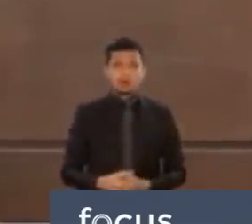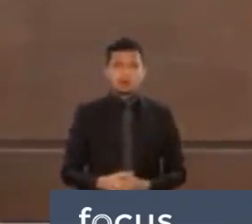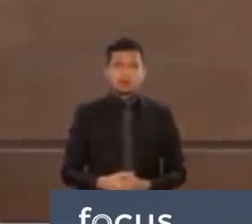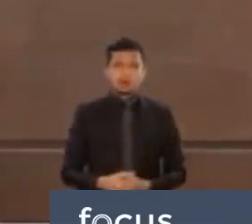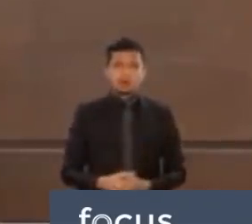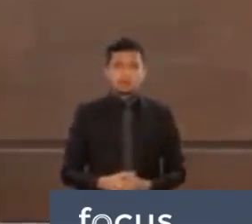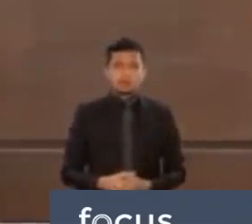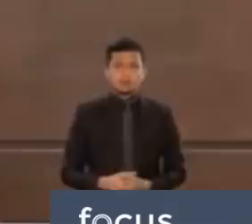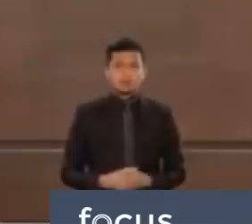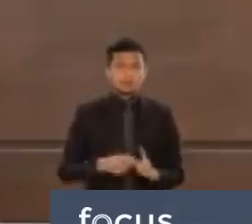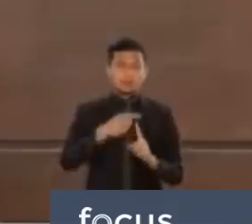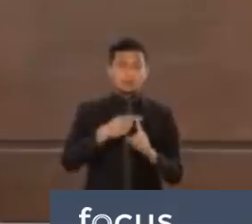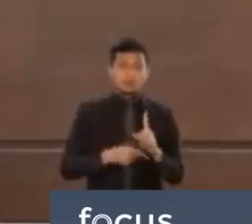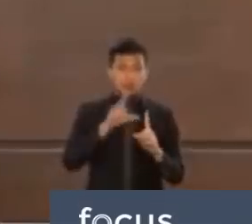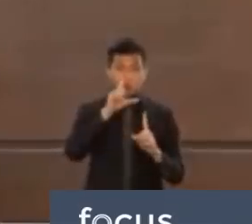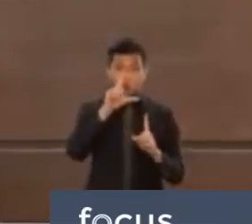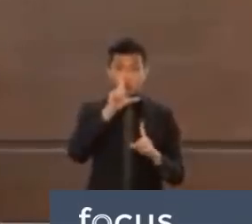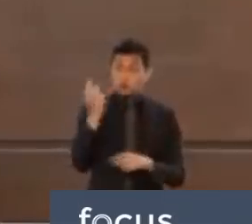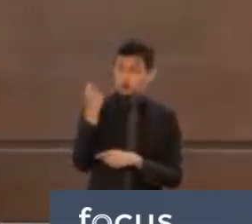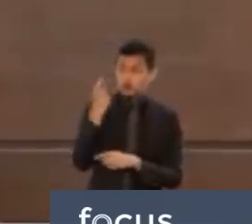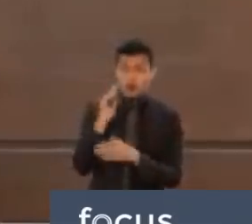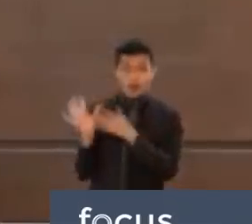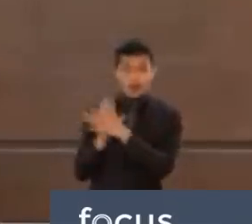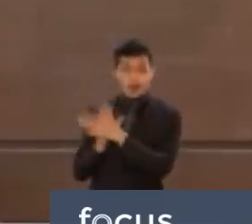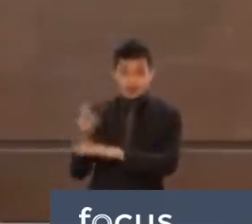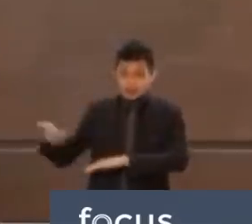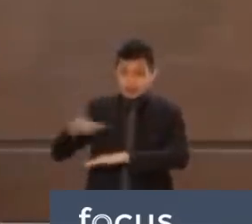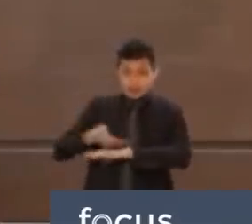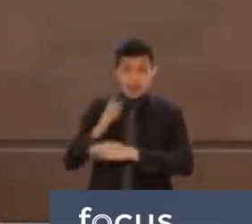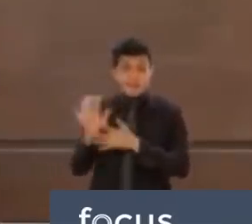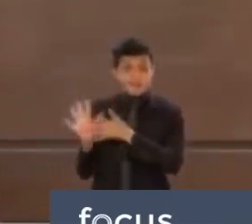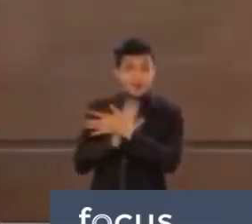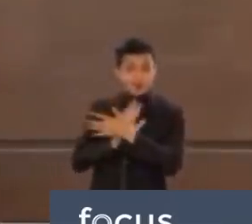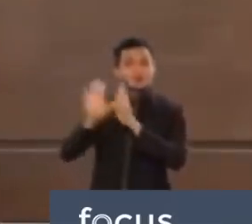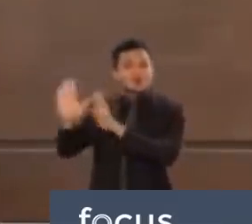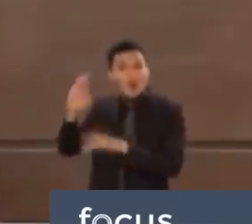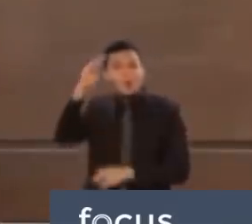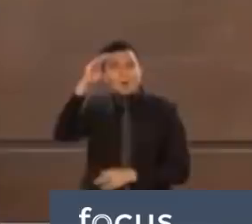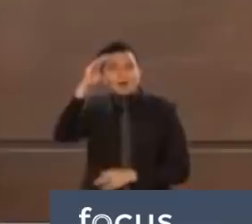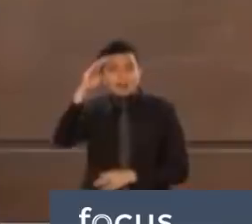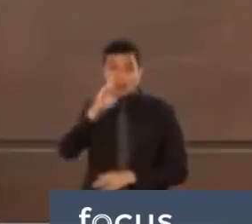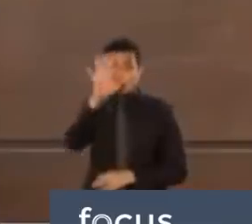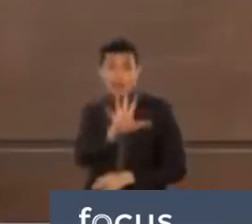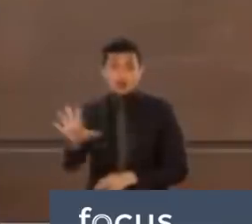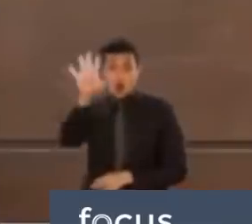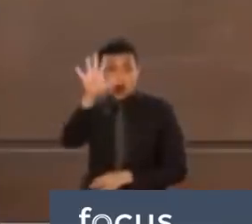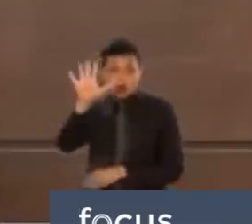hasta el mes de julio, que es el último reporte que tenemos, del informe que presentó la Policía Nacional,